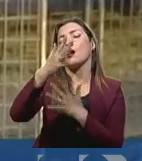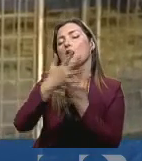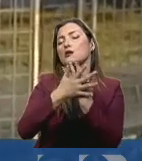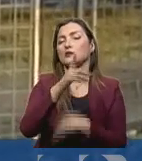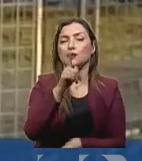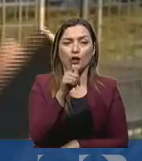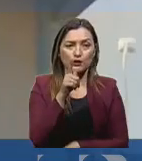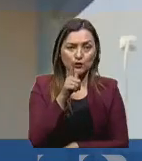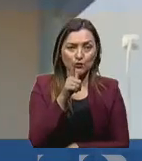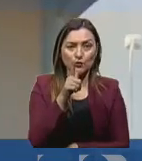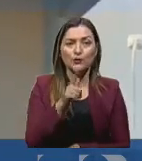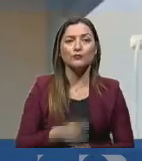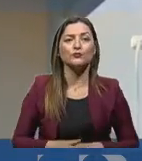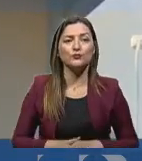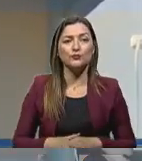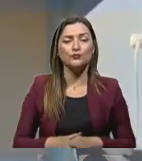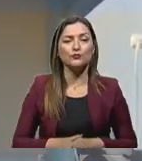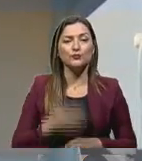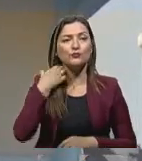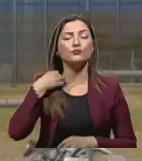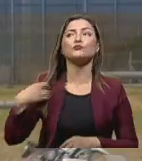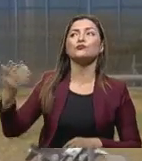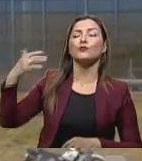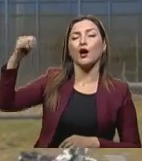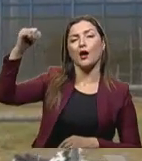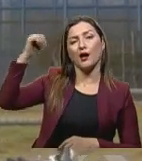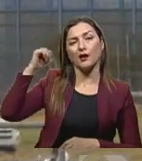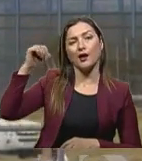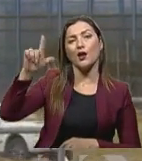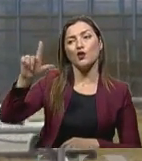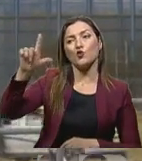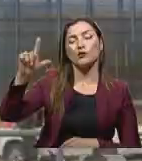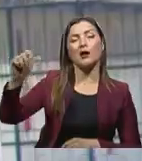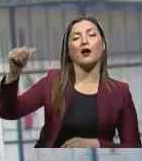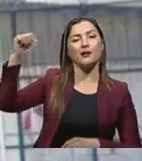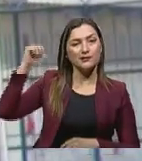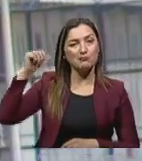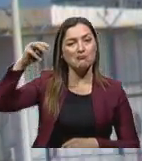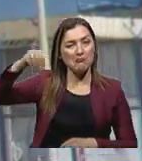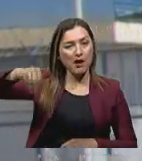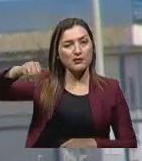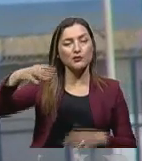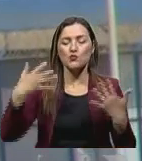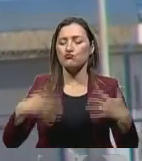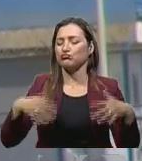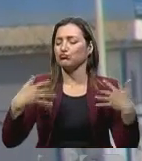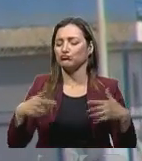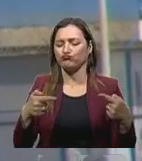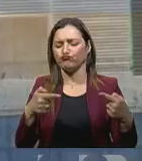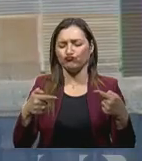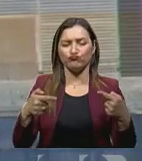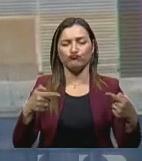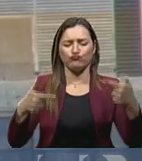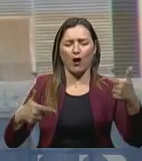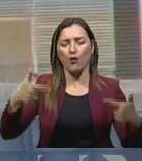de privación de latacunga en donde durante el día lunes y también el día martes se registraron amotinamientos se registraron enfrentamientos